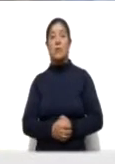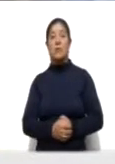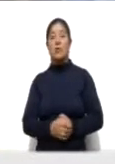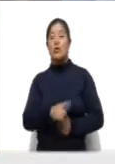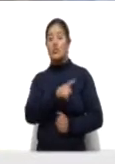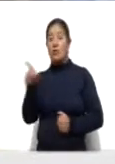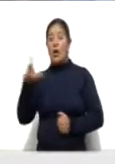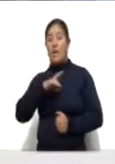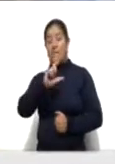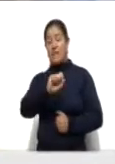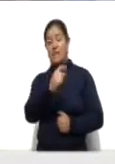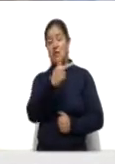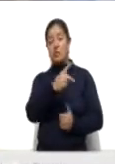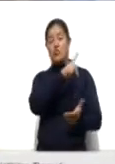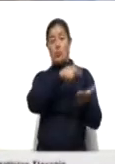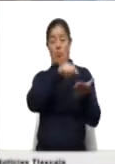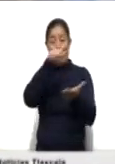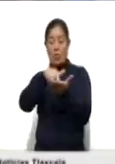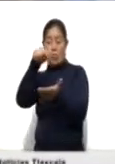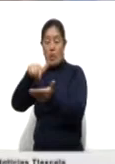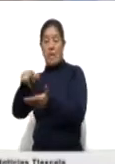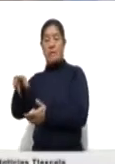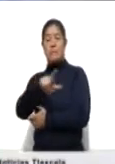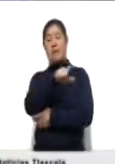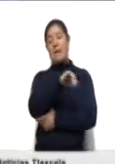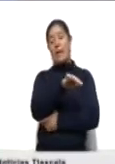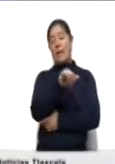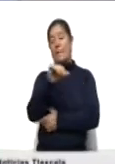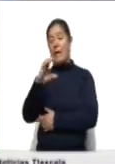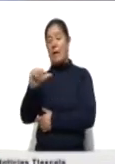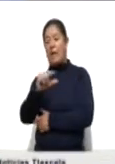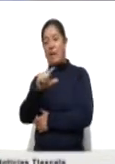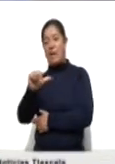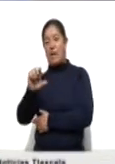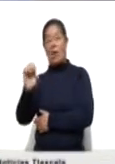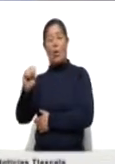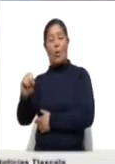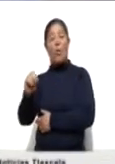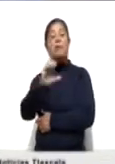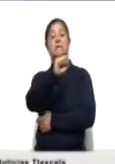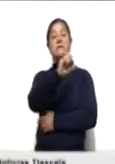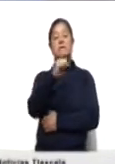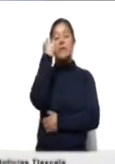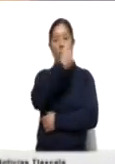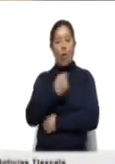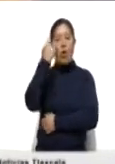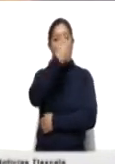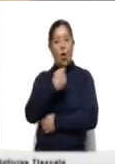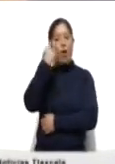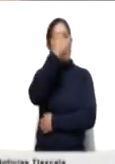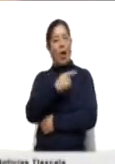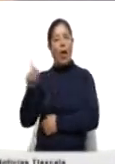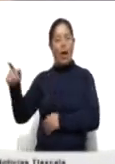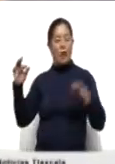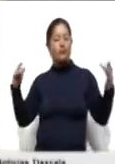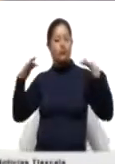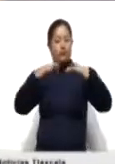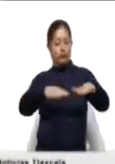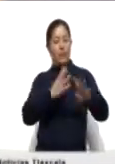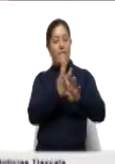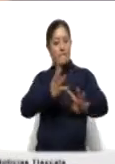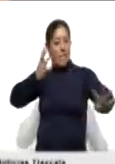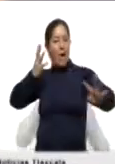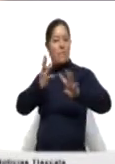dispuso más de 22 centros de vacunación en Lima y Callao, donde durante 60 horas ininterrumpidas, los ciudadanos pudieron acudir para aplicarse